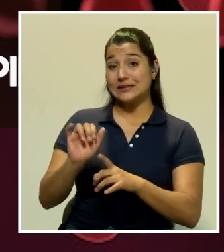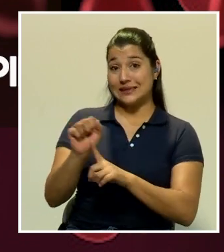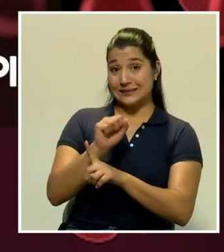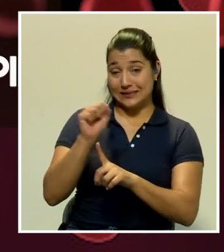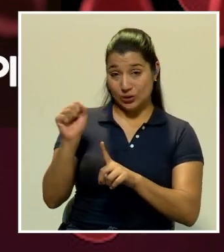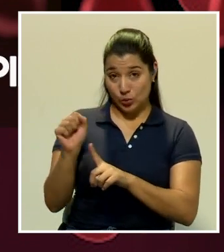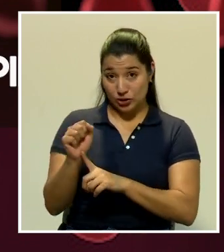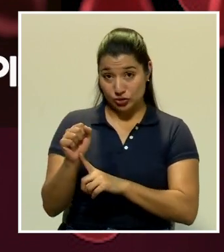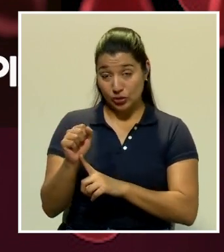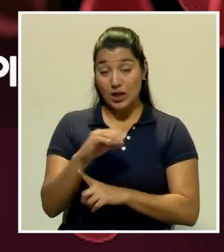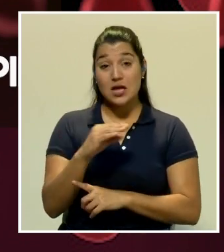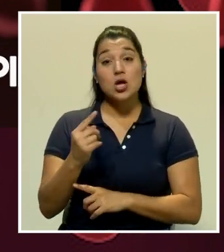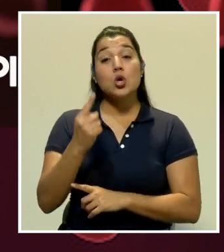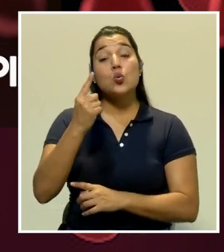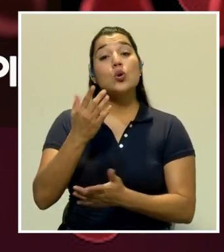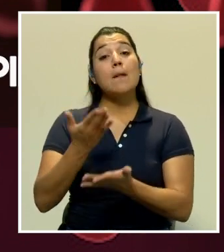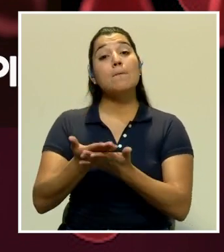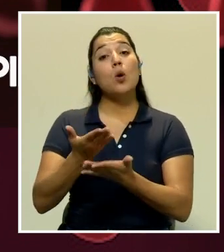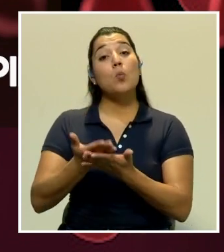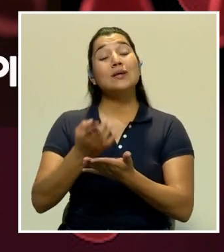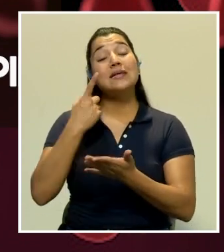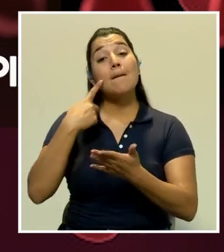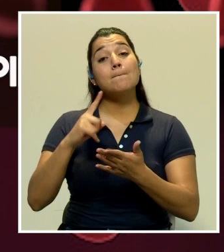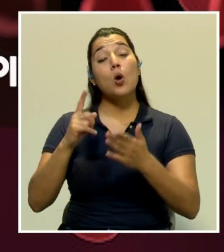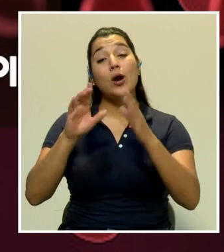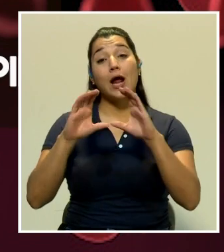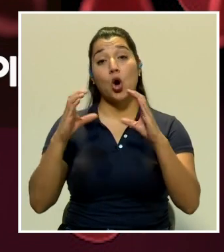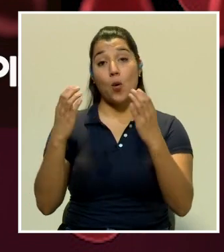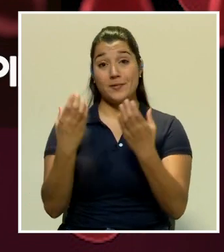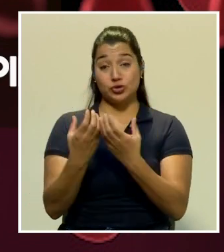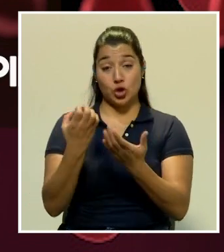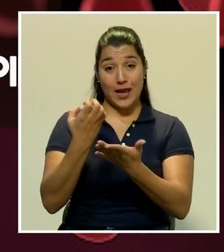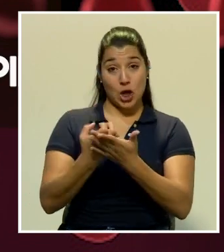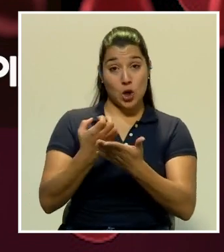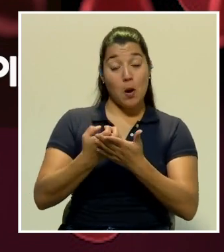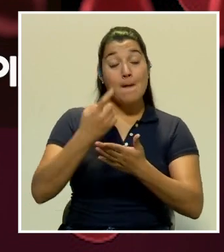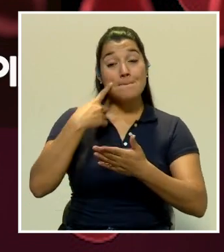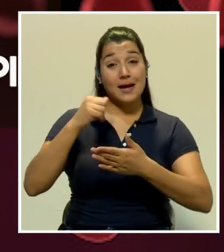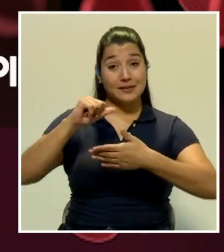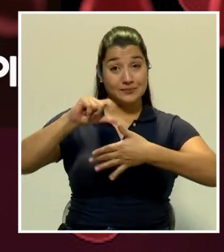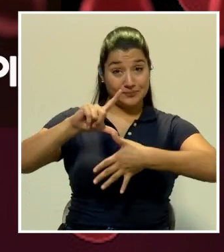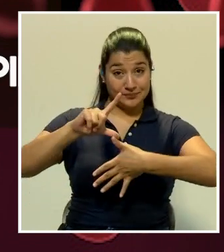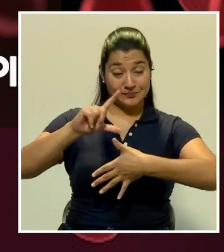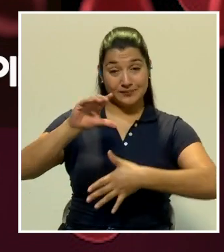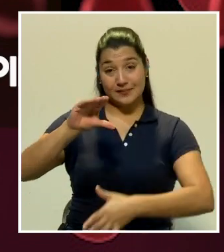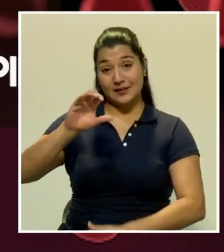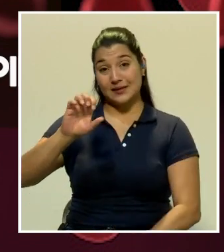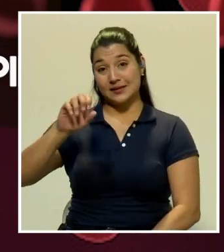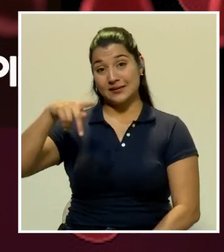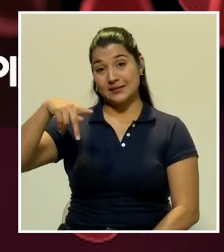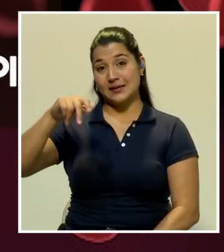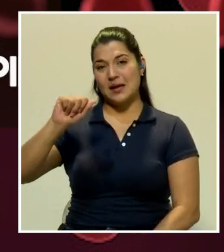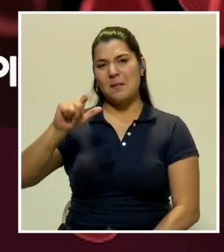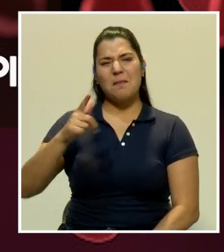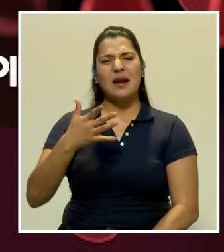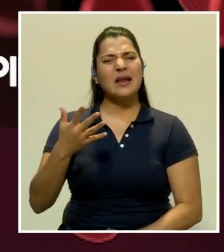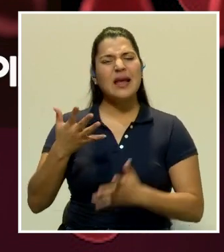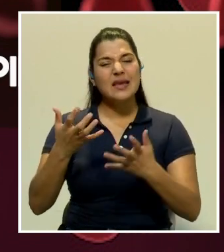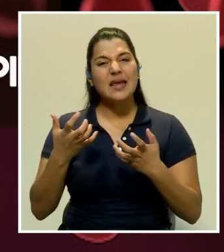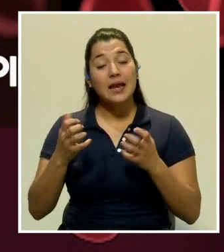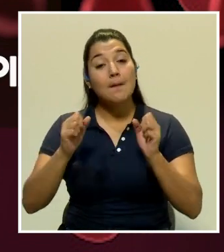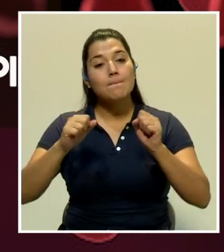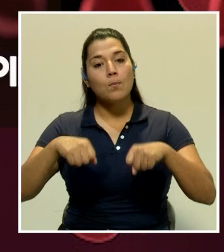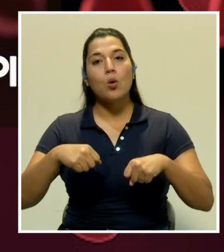una de las propuestas de la Comisión Económica para América Latina y el Caribe, CEPAL, es proporcionar un ingreso básico